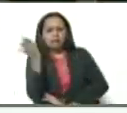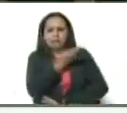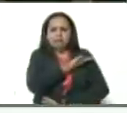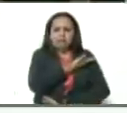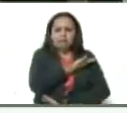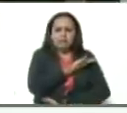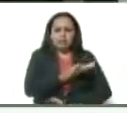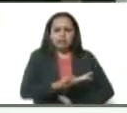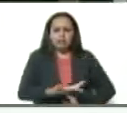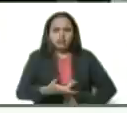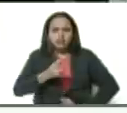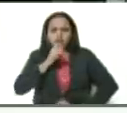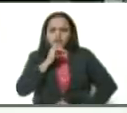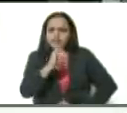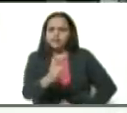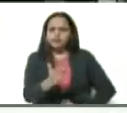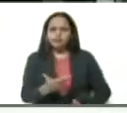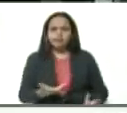una noticia